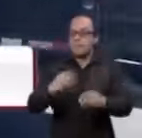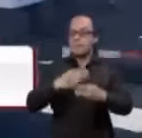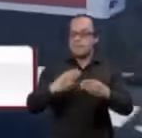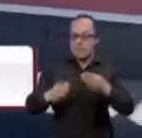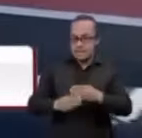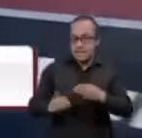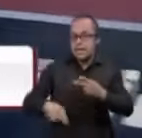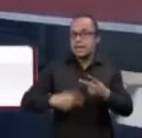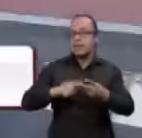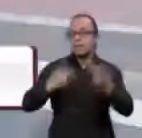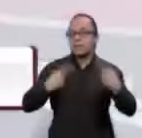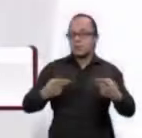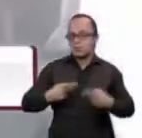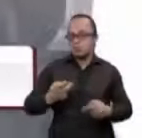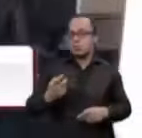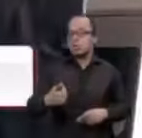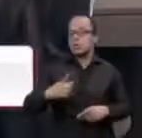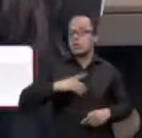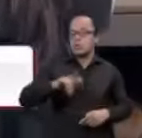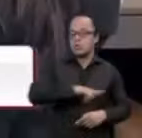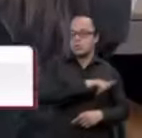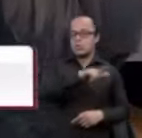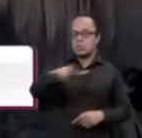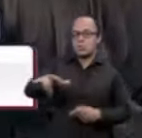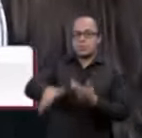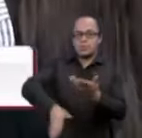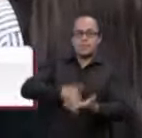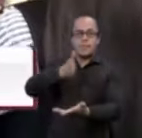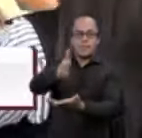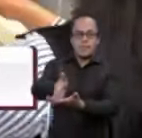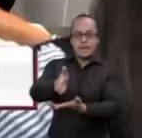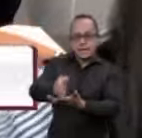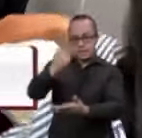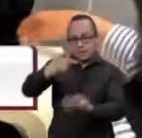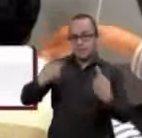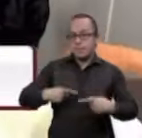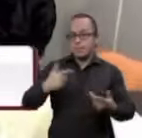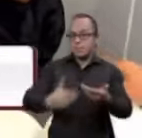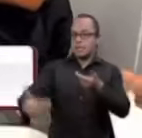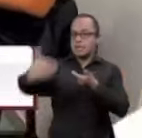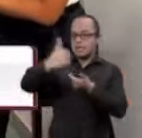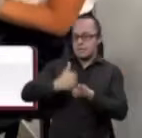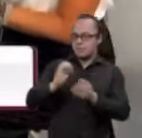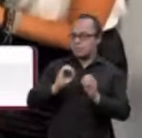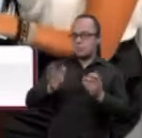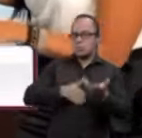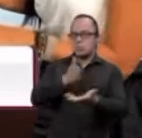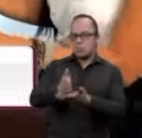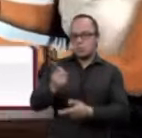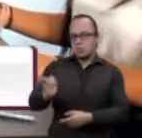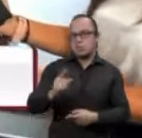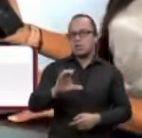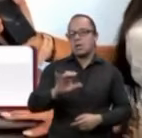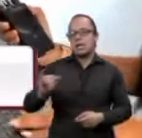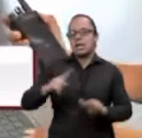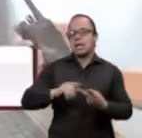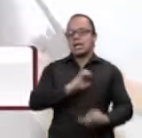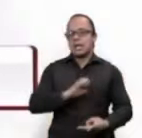humanos, pues evita el traslado de las partes a los tribunales laborales que se encuentran en Cuautitlán Izcalli, Ecatepec,